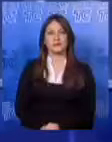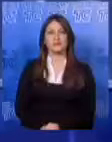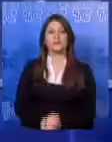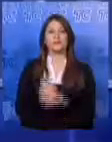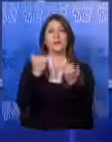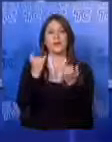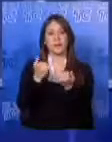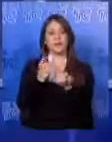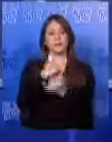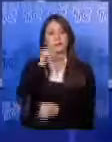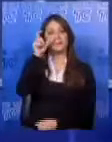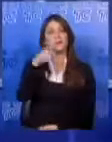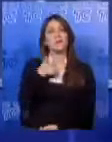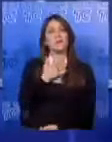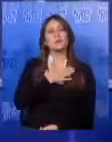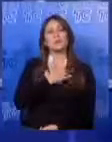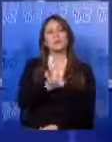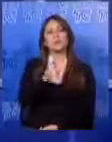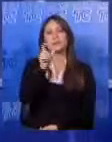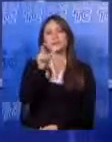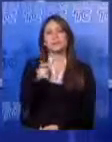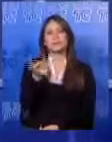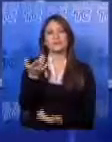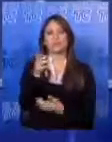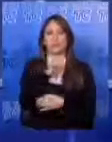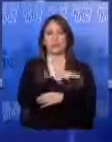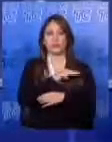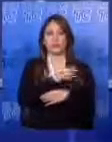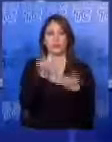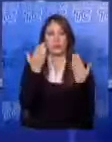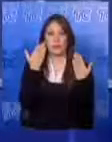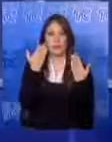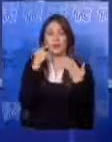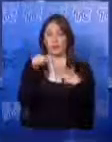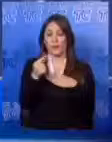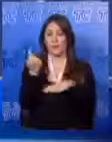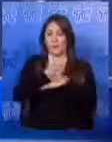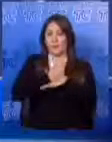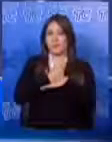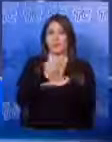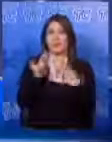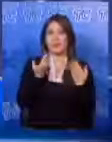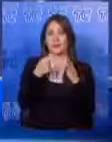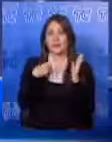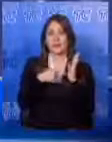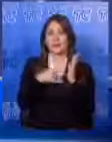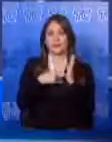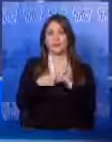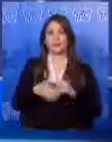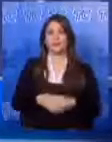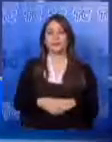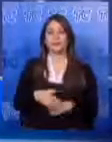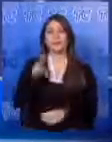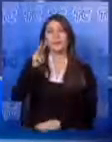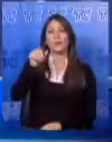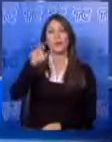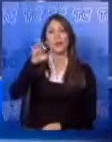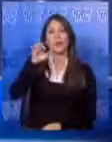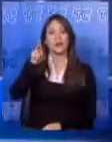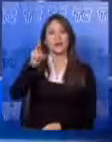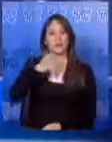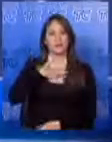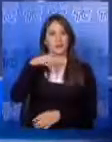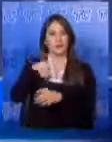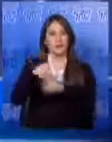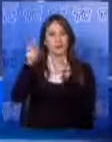Y veamos ahora, amigos televidentes, cómo estuvo el movimiento en el municipio de Guayaquil en el primer día del cobro de impuestos prediales. Walter Villarreal ha